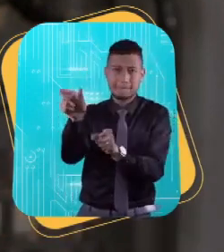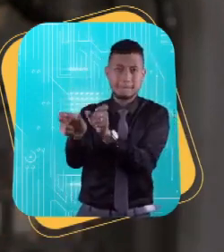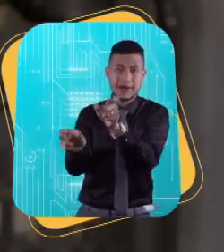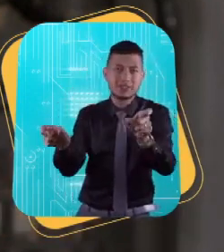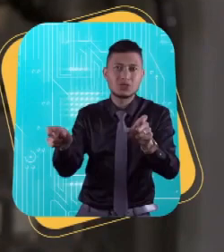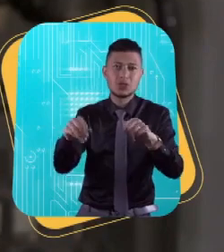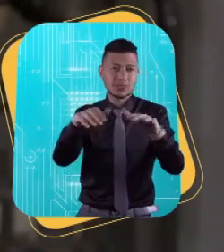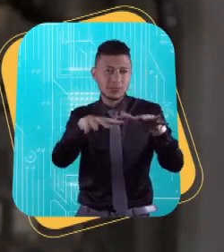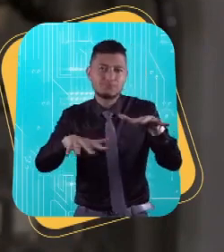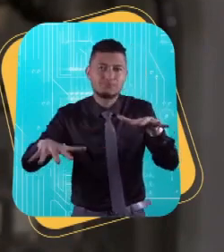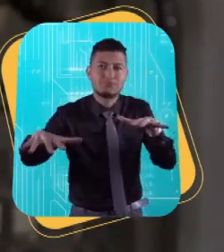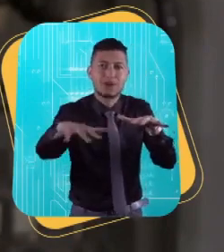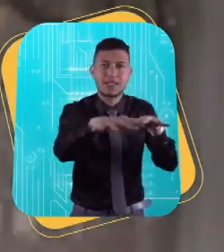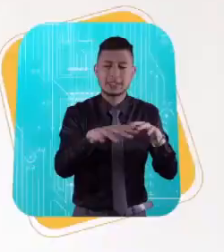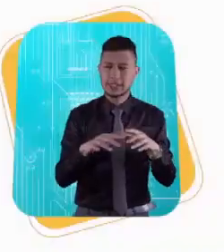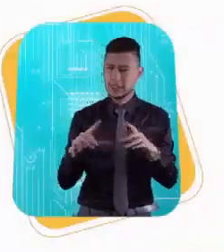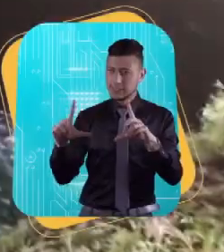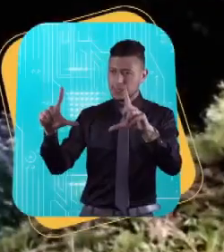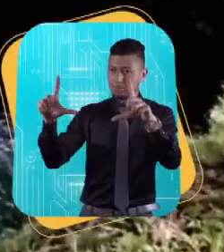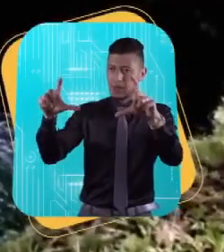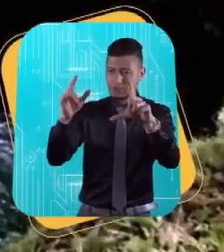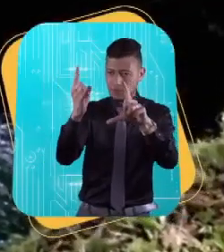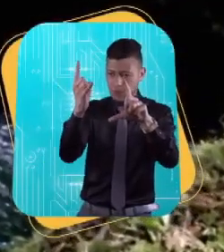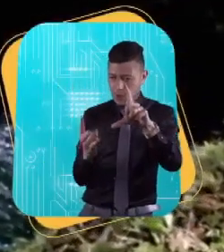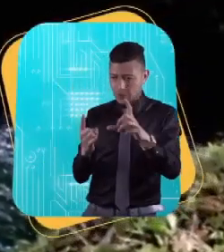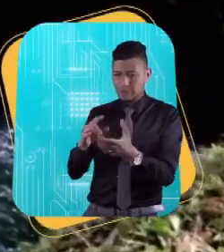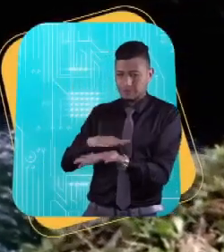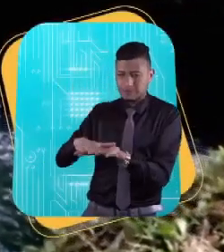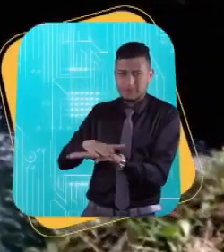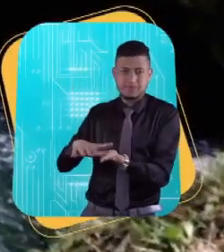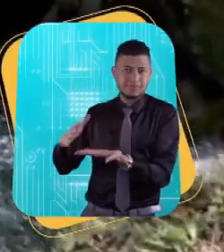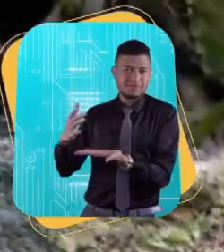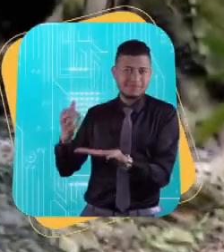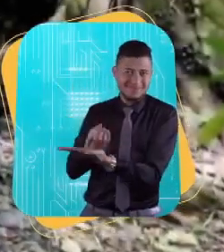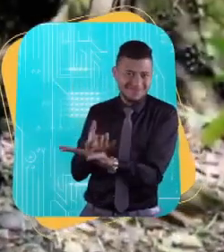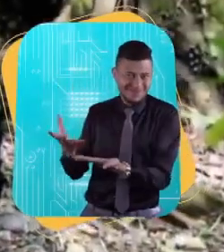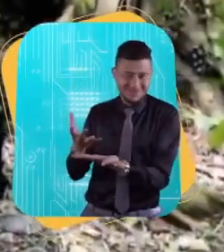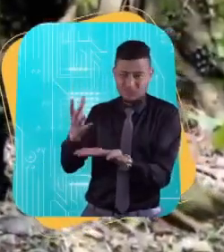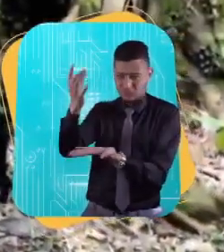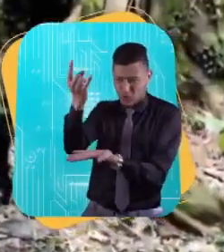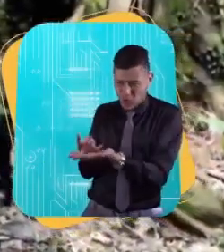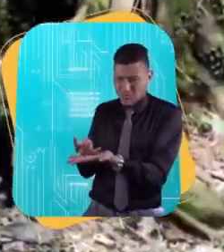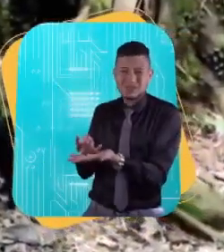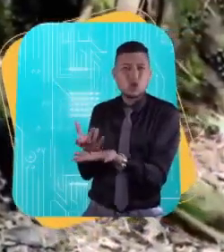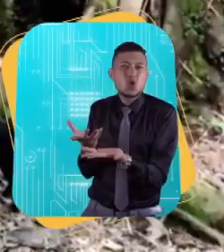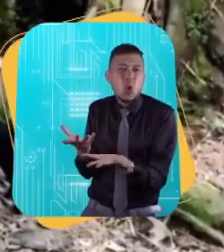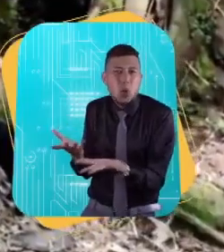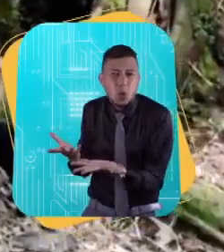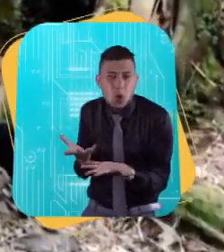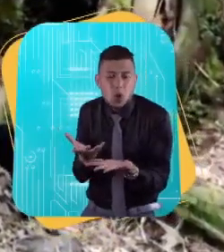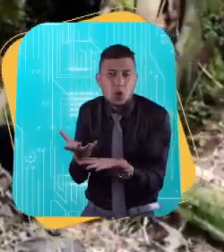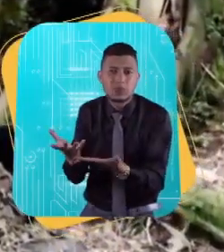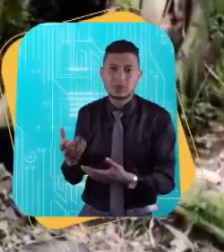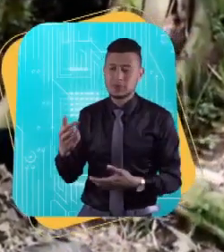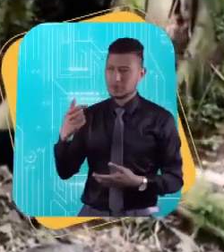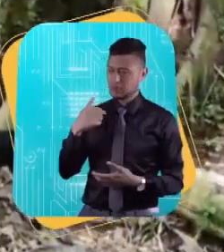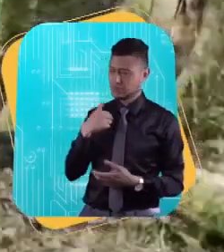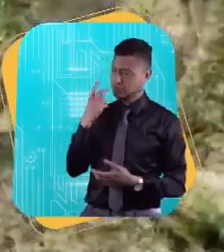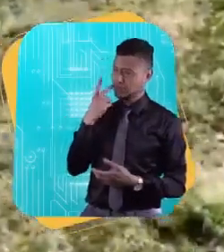Cómo congelar esos momentos de las personas, de los paisajes, en una hoja de papel, en una diapositiva.